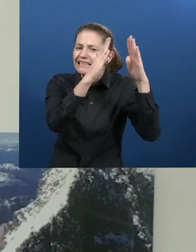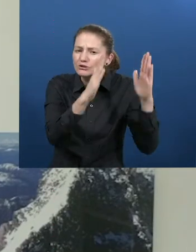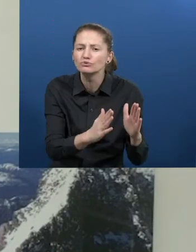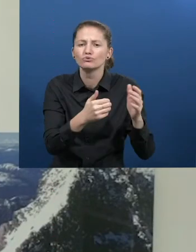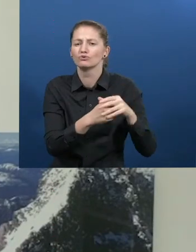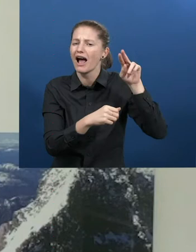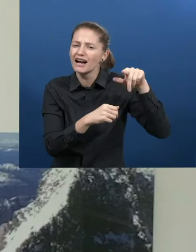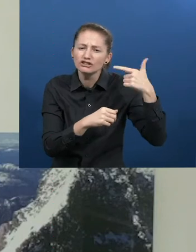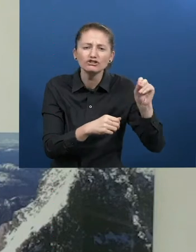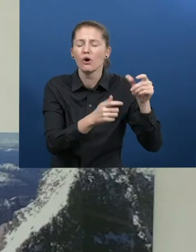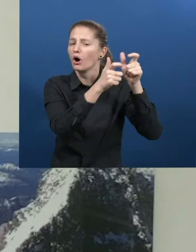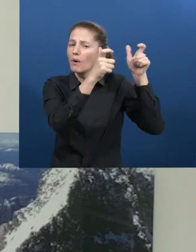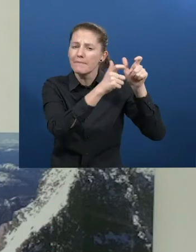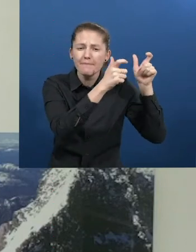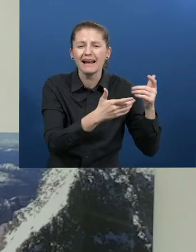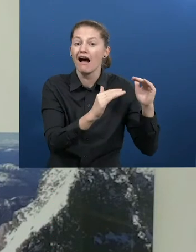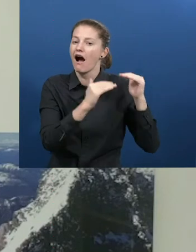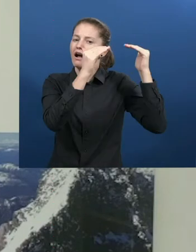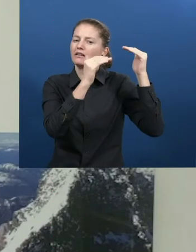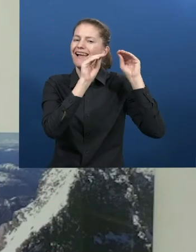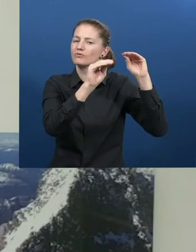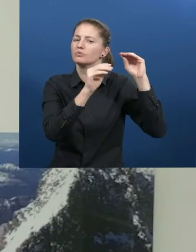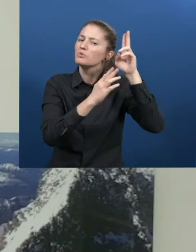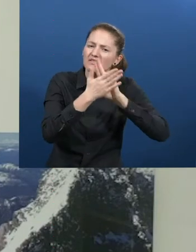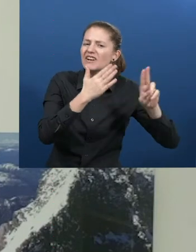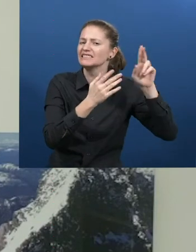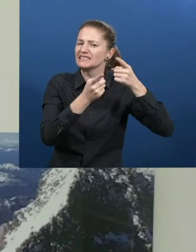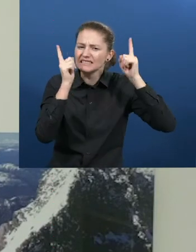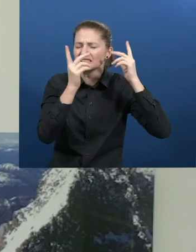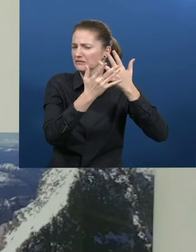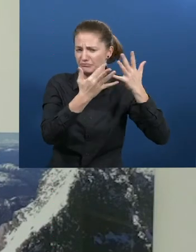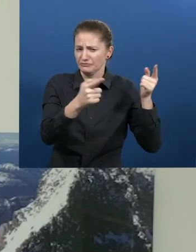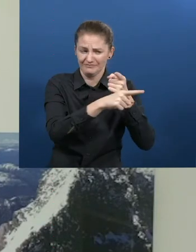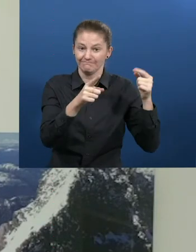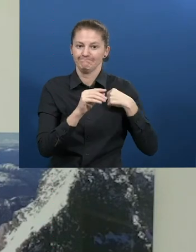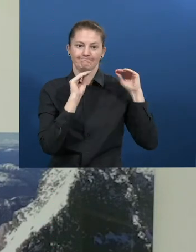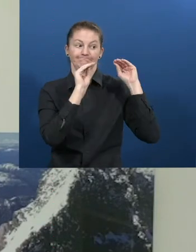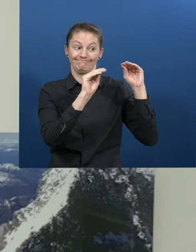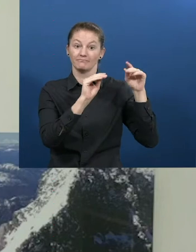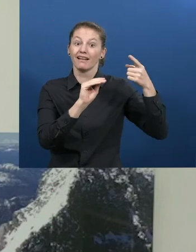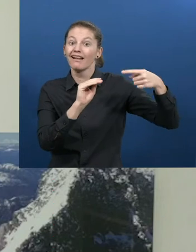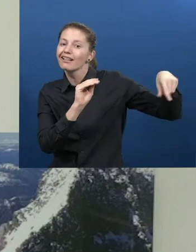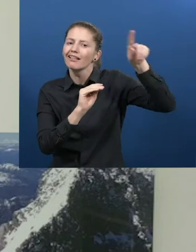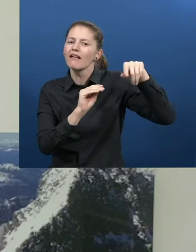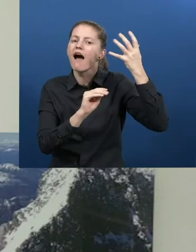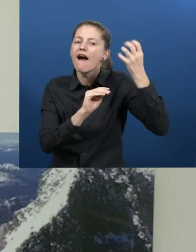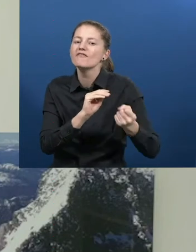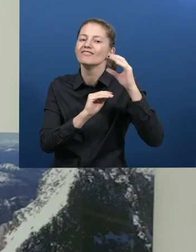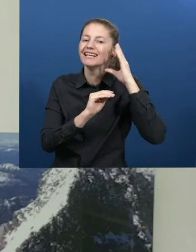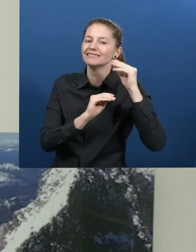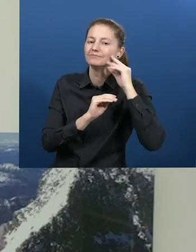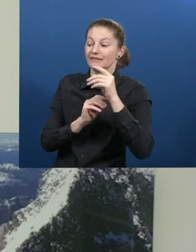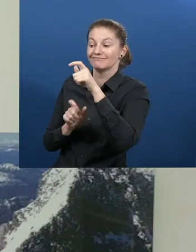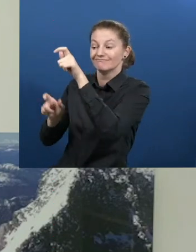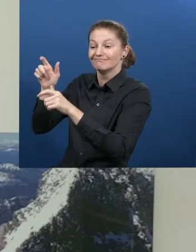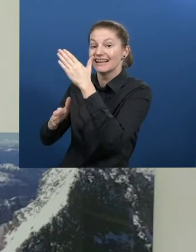sean fundaciones, empresas o instituciones de educación superior con experiencia en la formación de personas con discapacidad que